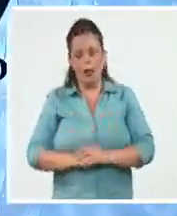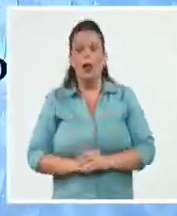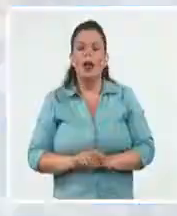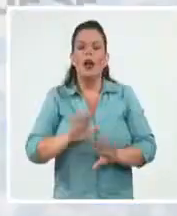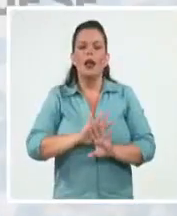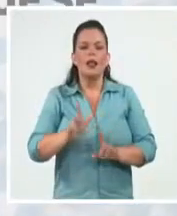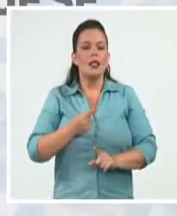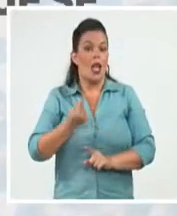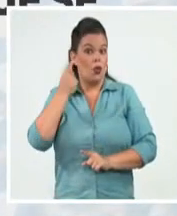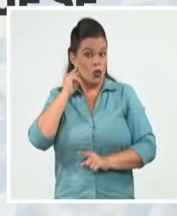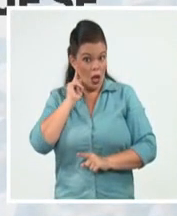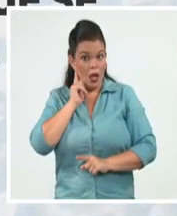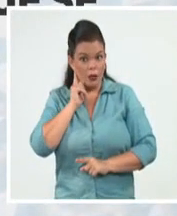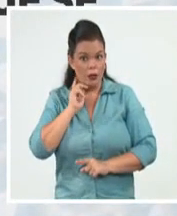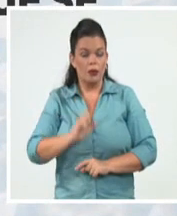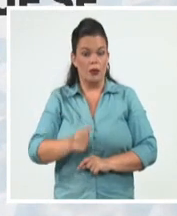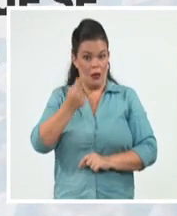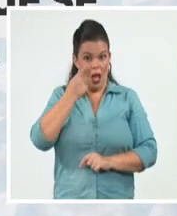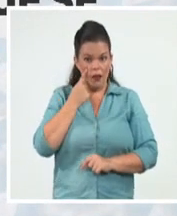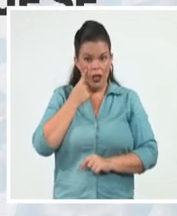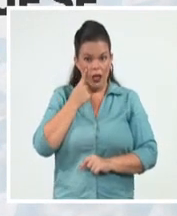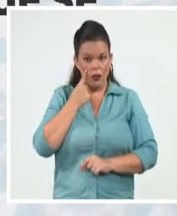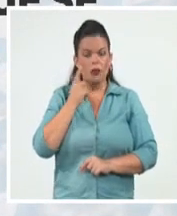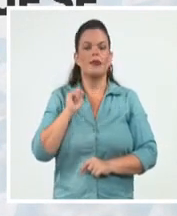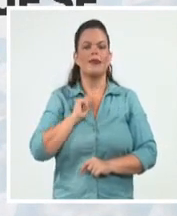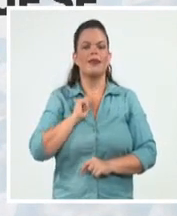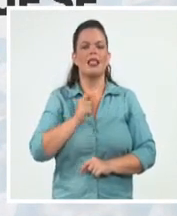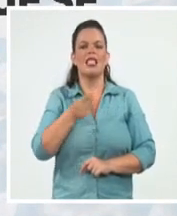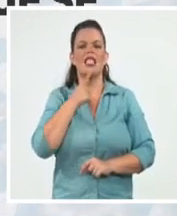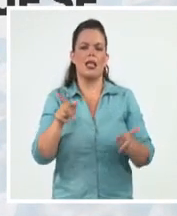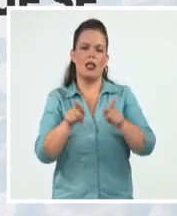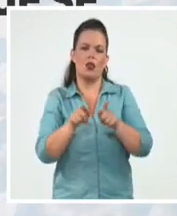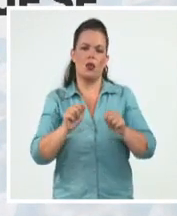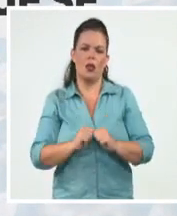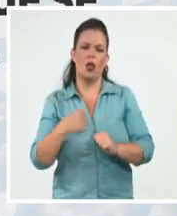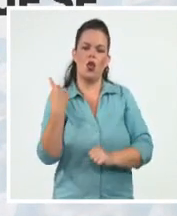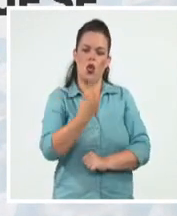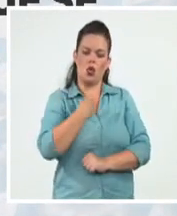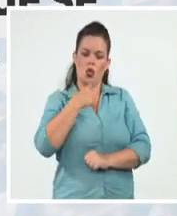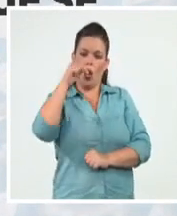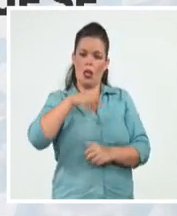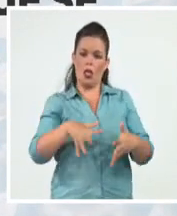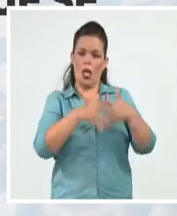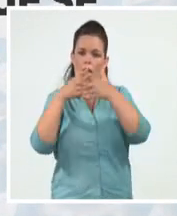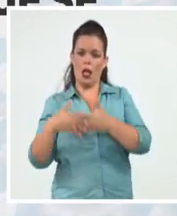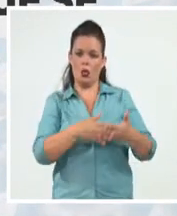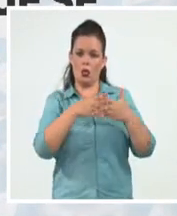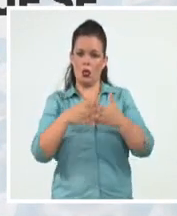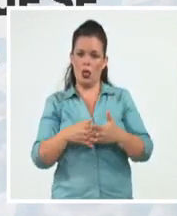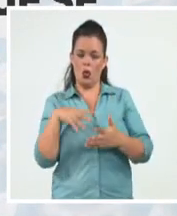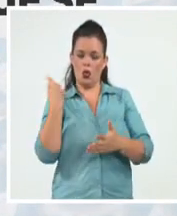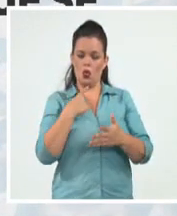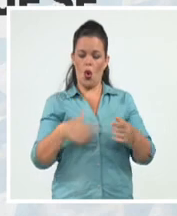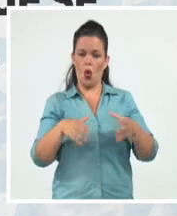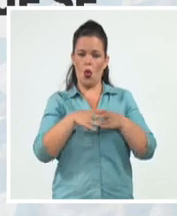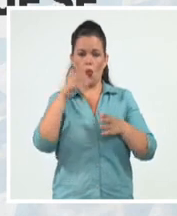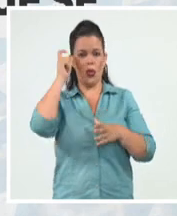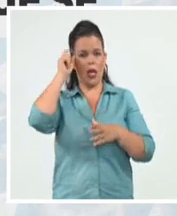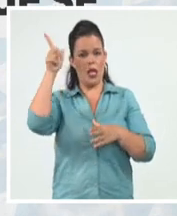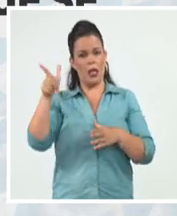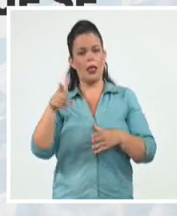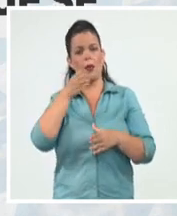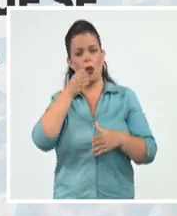resumen, podemos ser la inteligencia para el ejército que está dentro de Cuba. Podemos decirle, esto está aquí